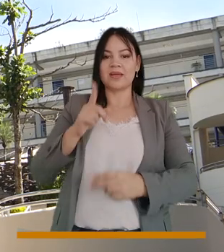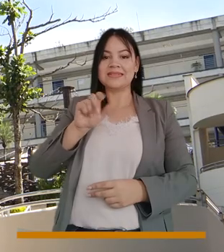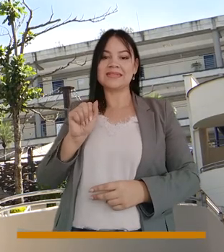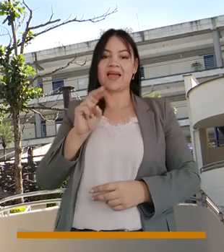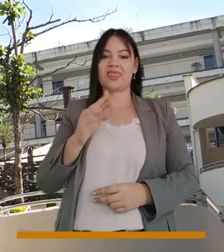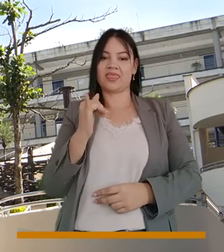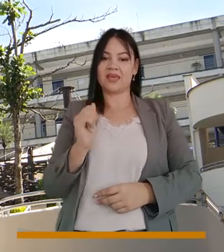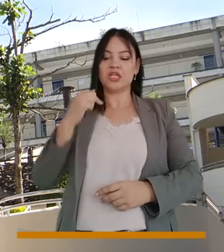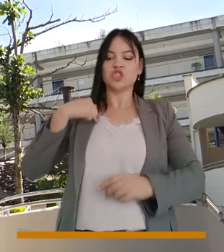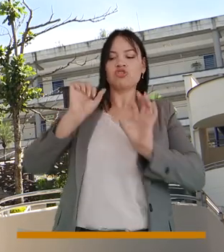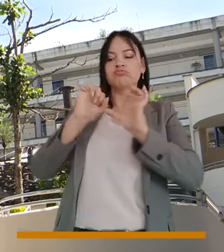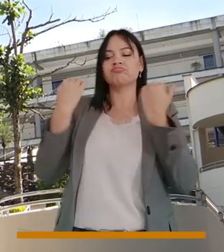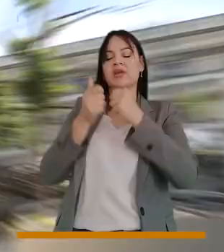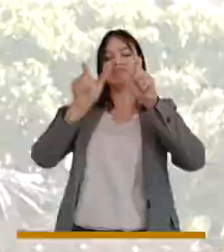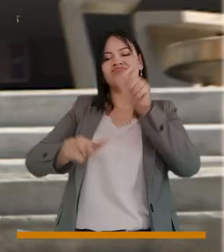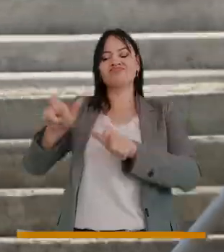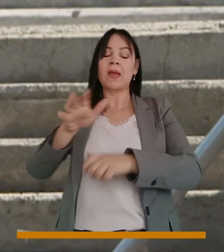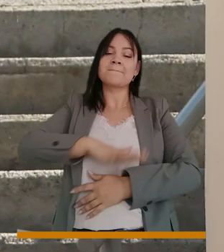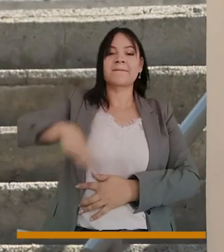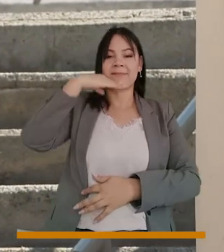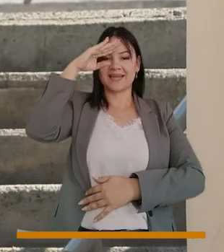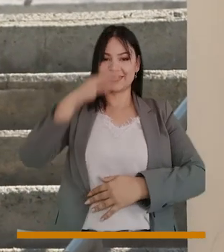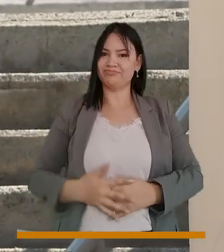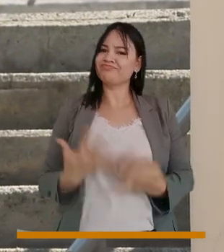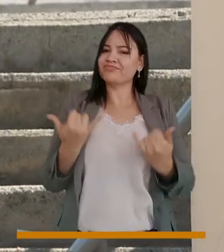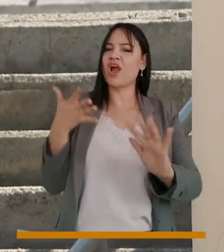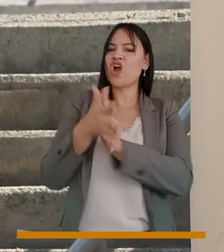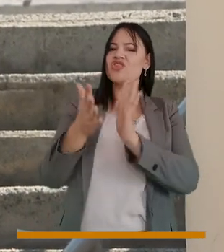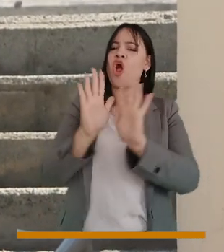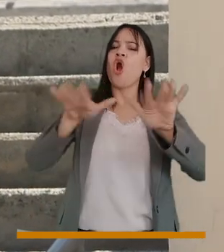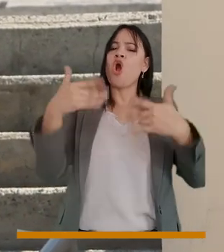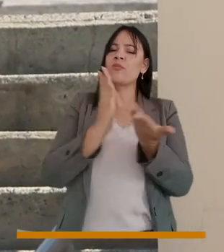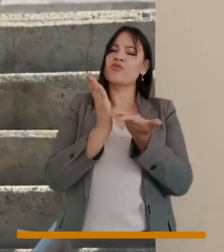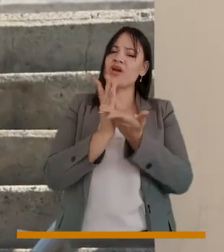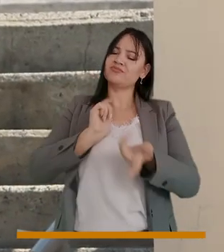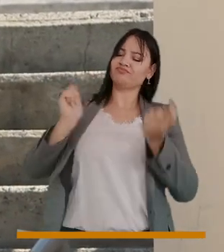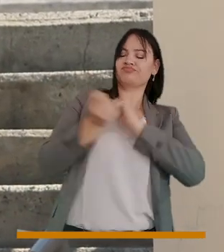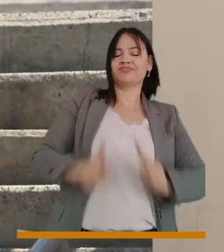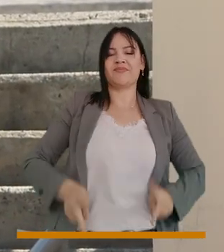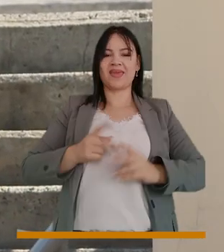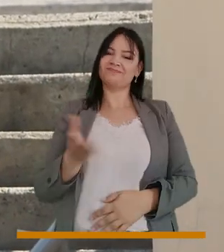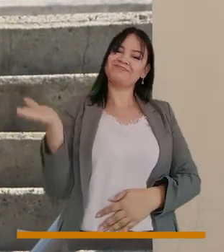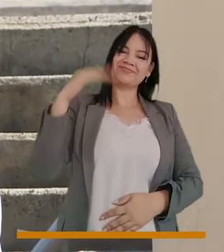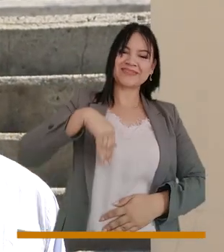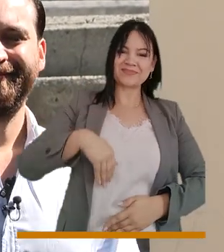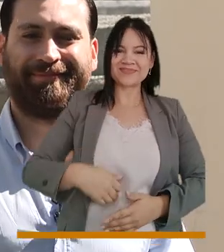Soy Santi Perdomo, concejal de Medellín, y les voy a contar cómo la educación transformó mi vida. Vengan pues.